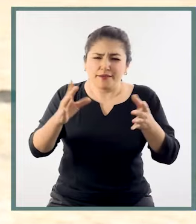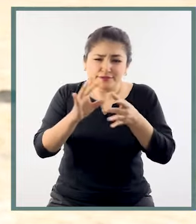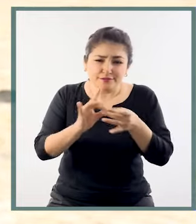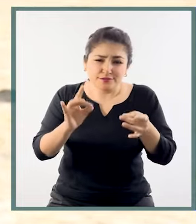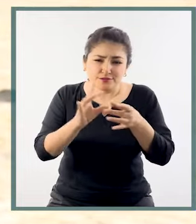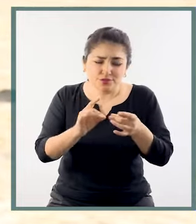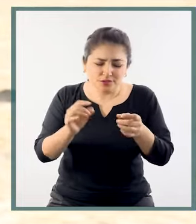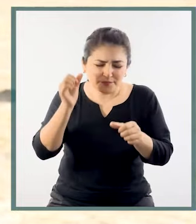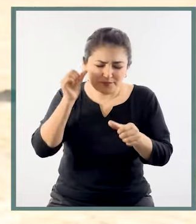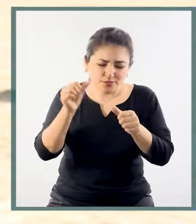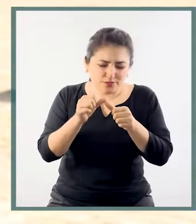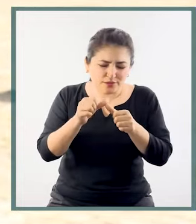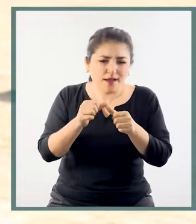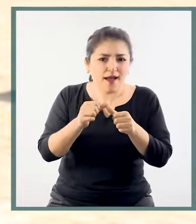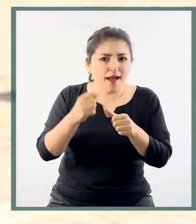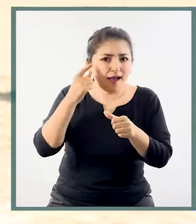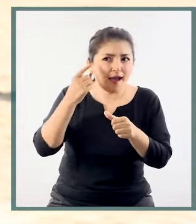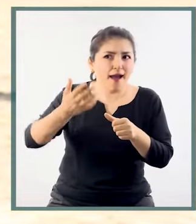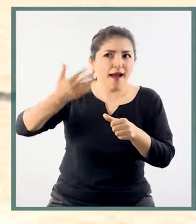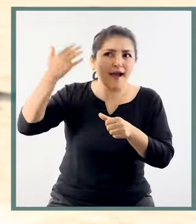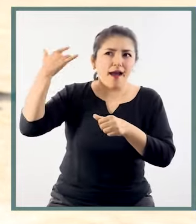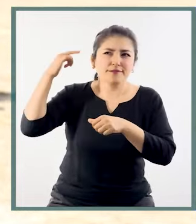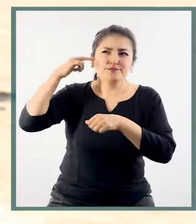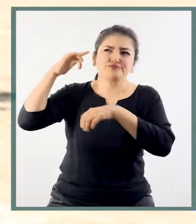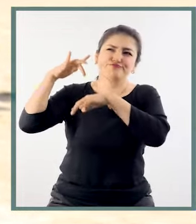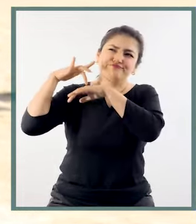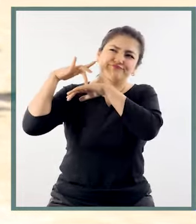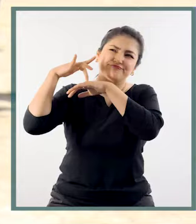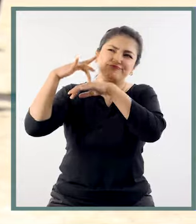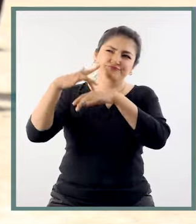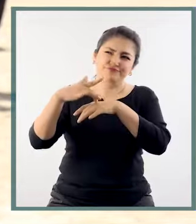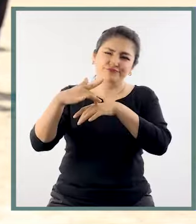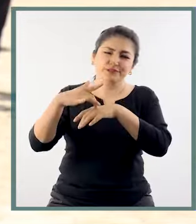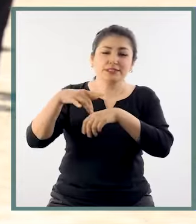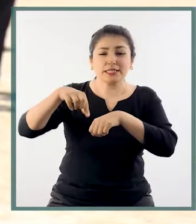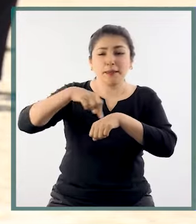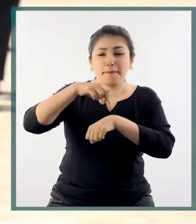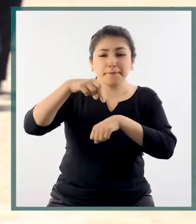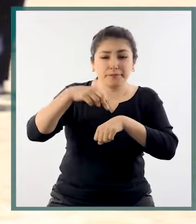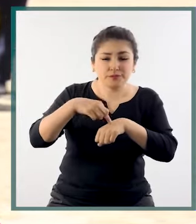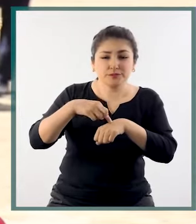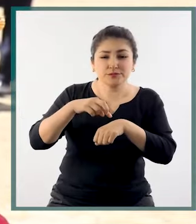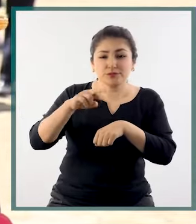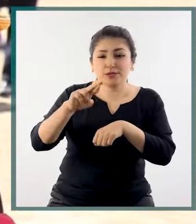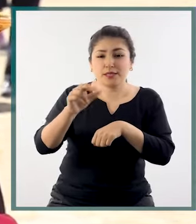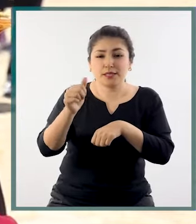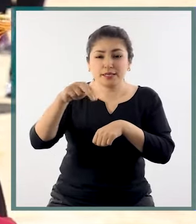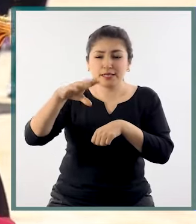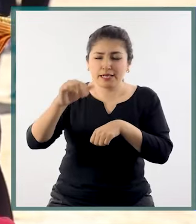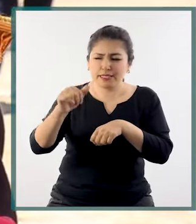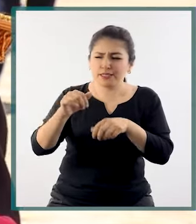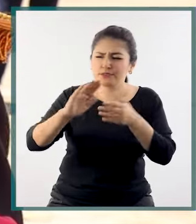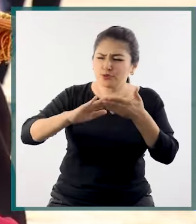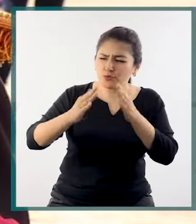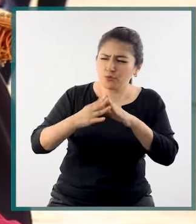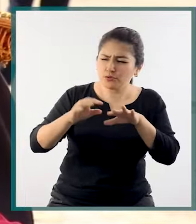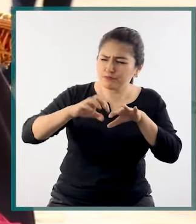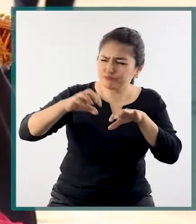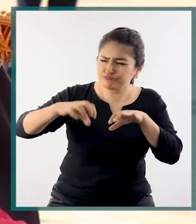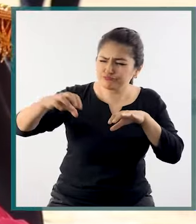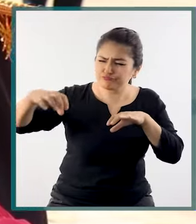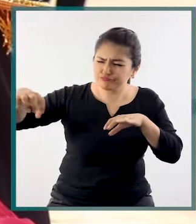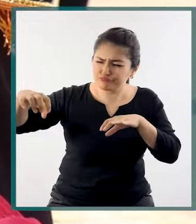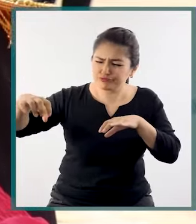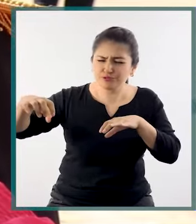es recobrar la memoria. La memoria de Pasco, la memoria de Rancas, la memoria de cada comunidad